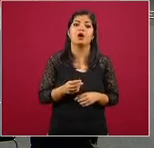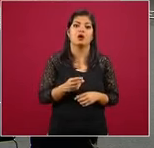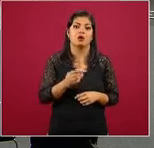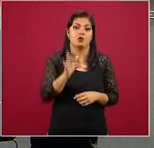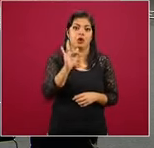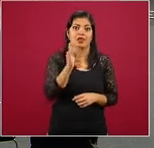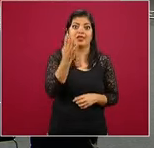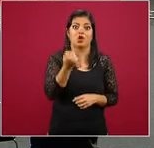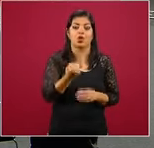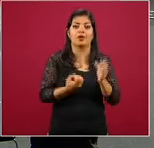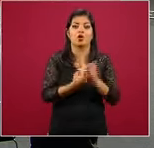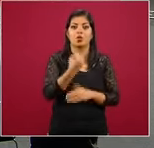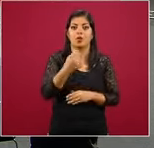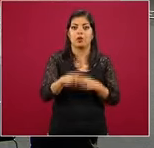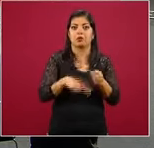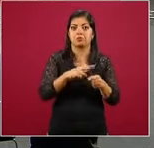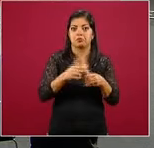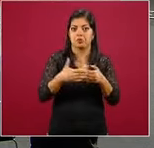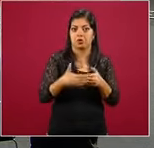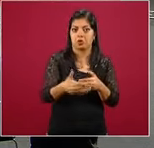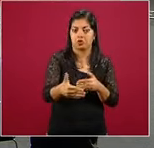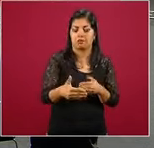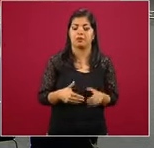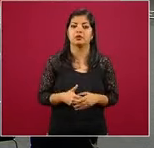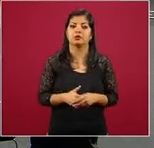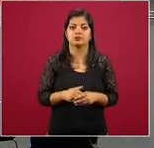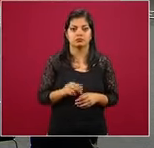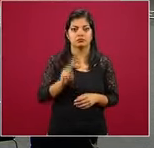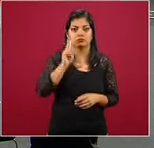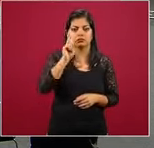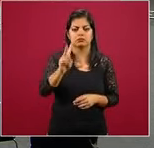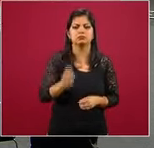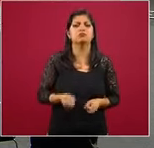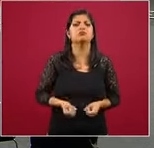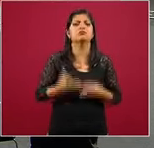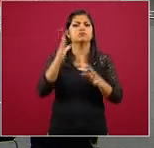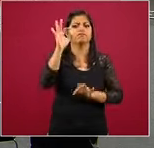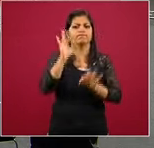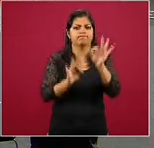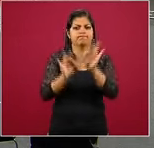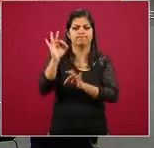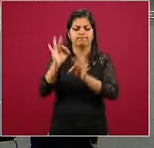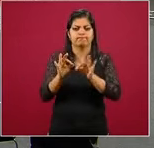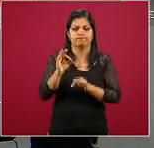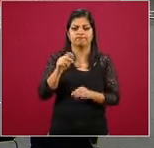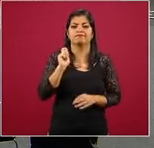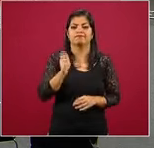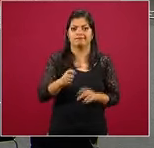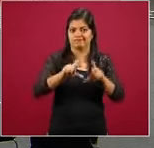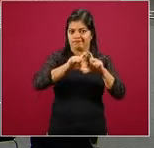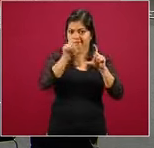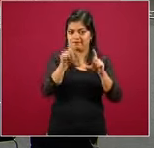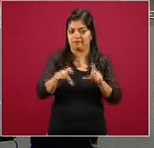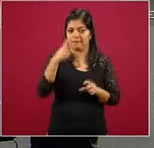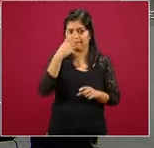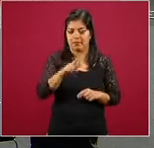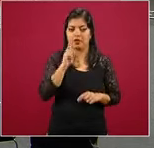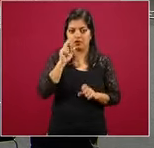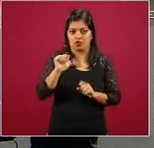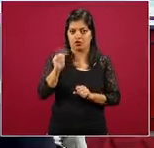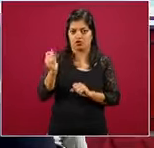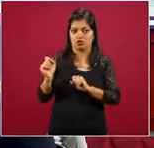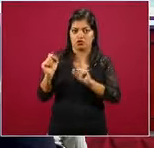normalidad. Veamos cómo están las estadísticas para el panorama del escenario nacional, que es la siguiente